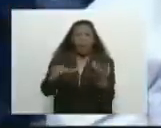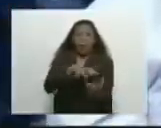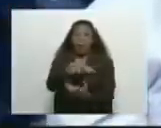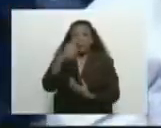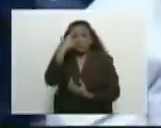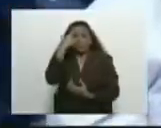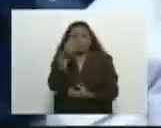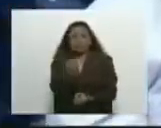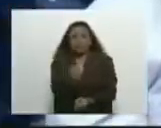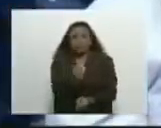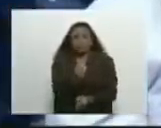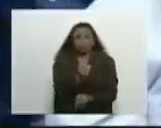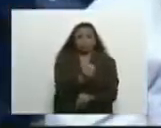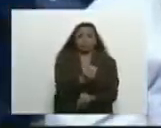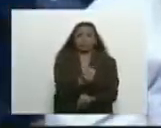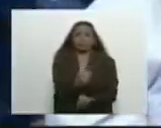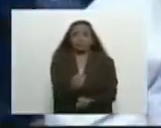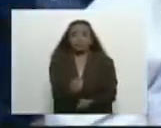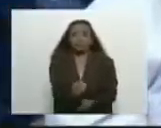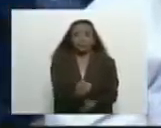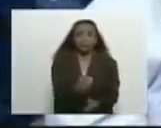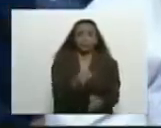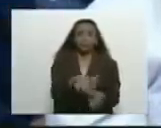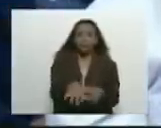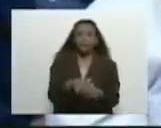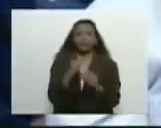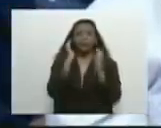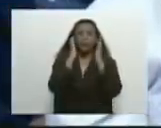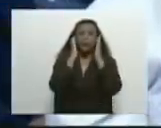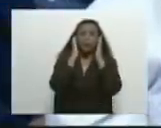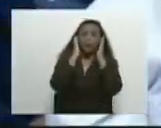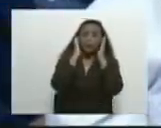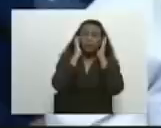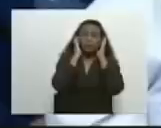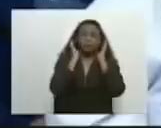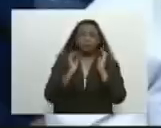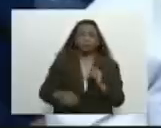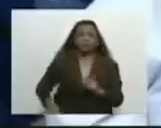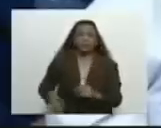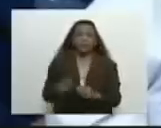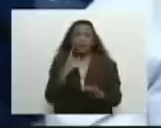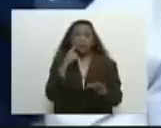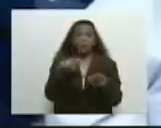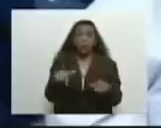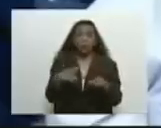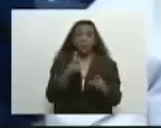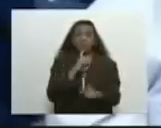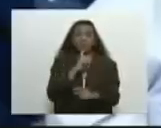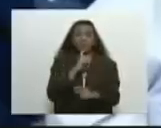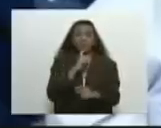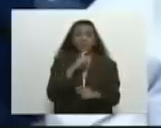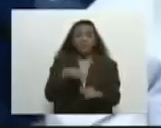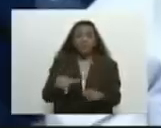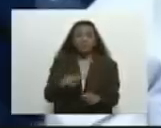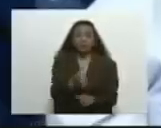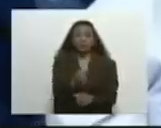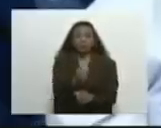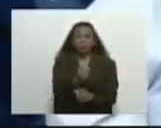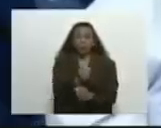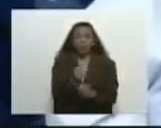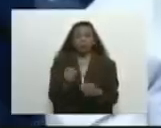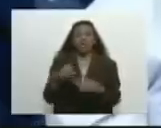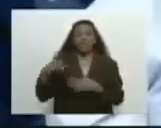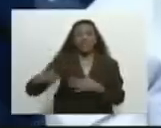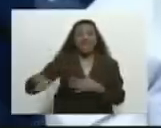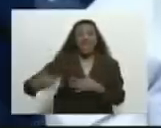conscientemente. La aeronave que estaba en un proceso de emergencia debido a la ingesta del ave en el motor número derecho y